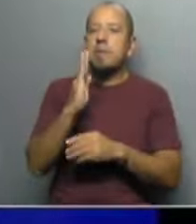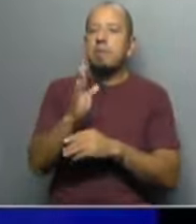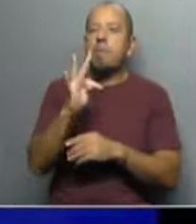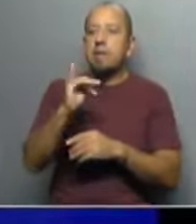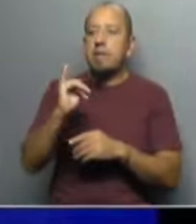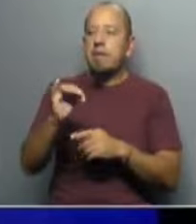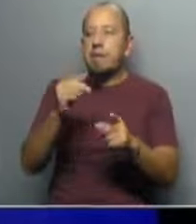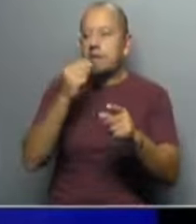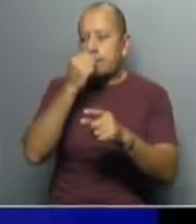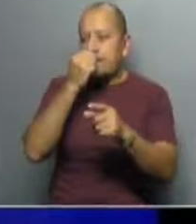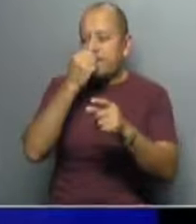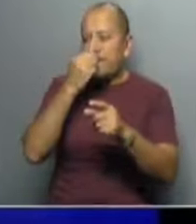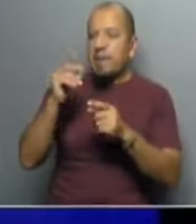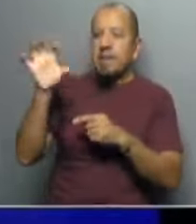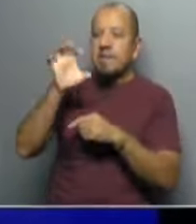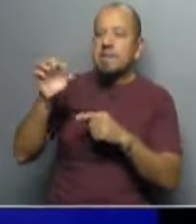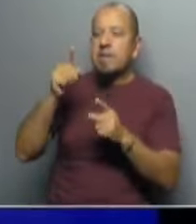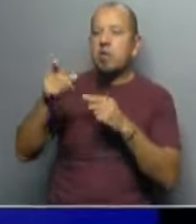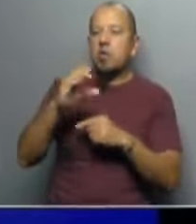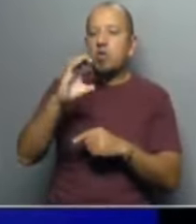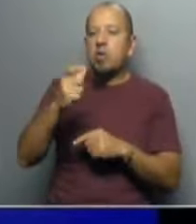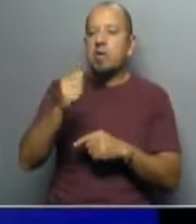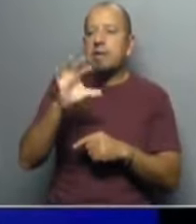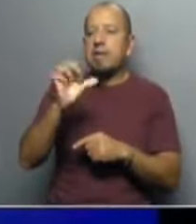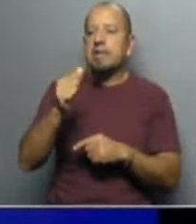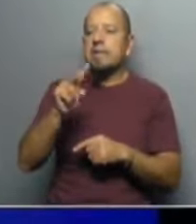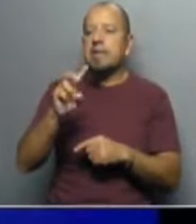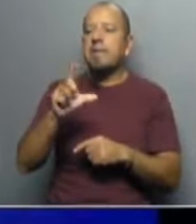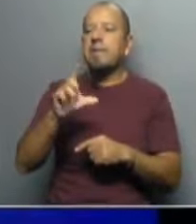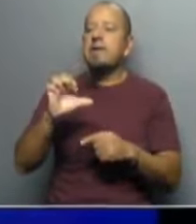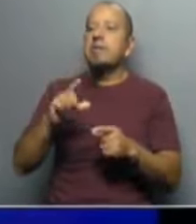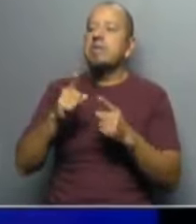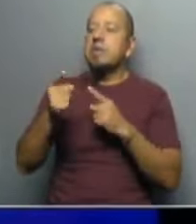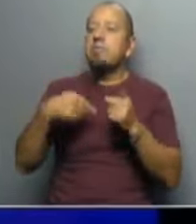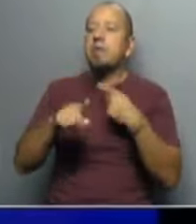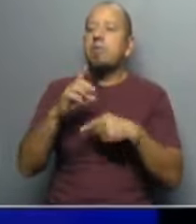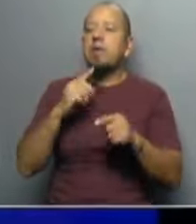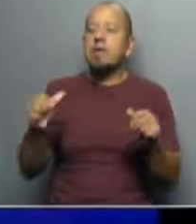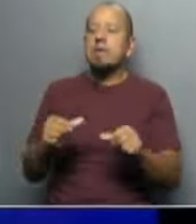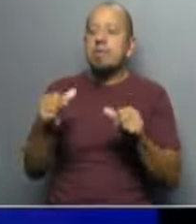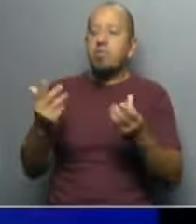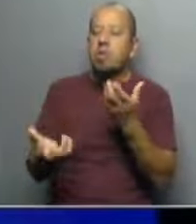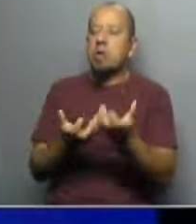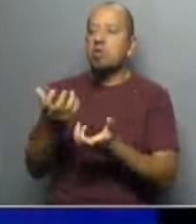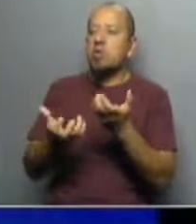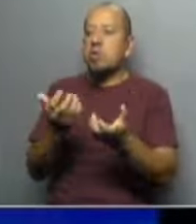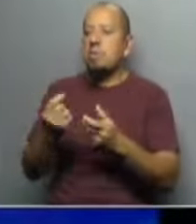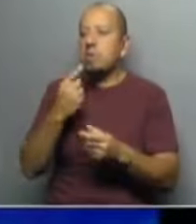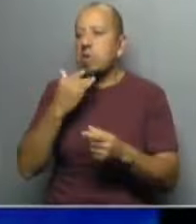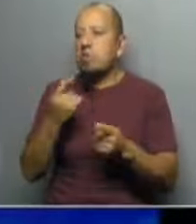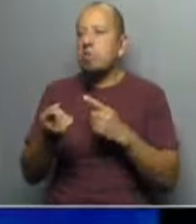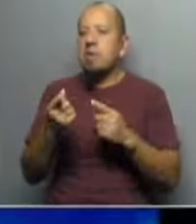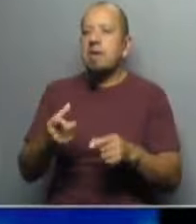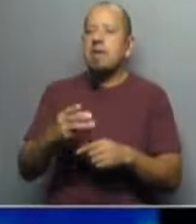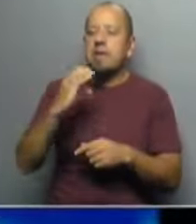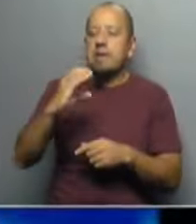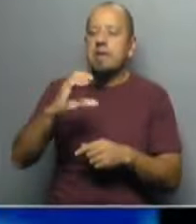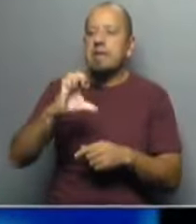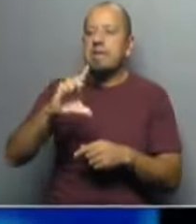Tecnológico Industrial del Cerro, tenemos en Casavalle, tenemos en Carrasco, pensar en otra infraestructura, pero para una cocina, por ejemplo, para celíacos,